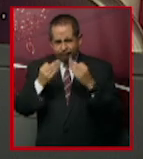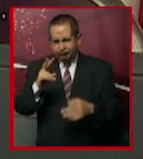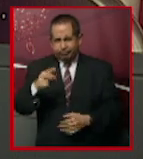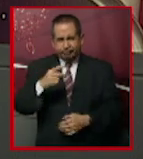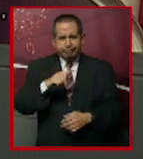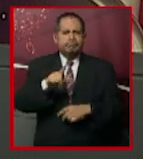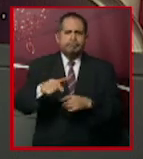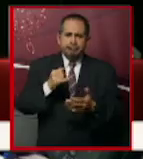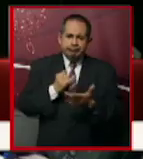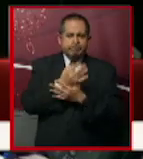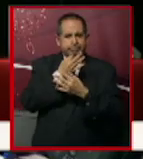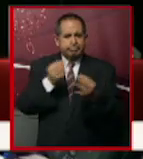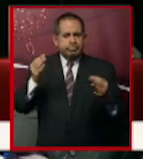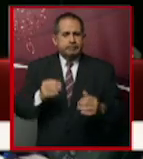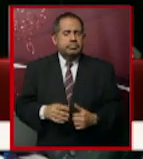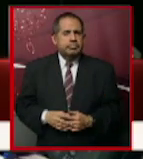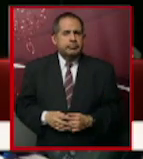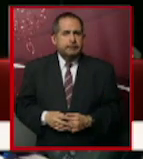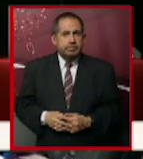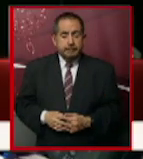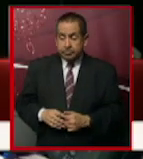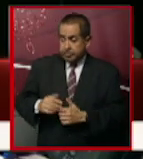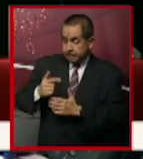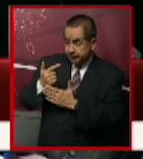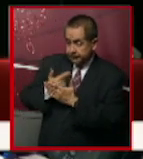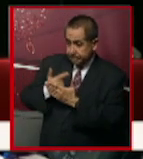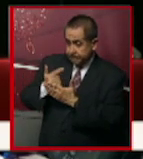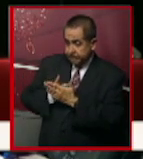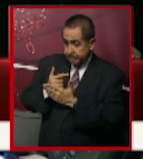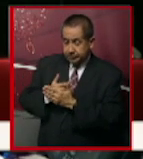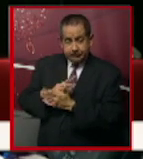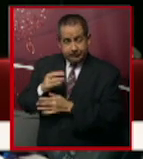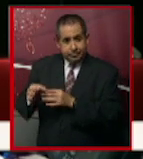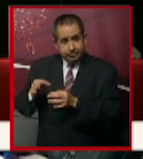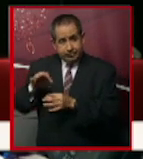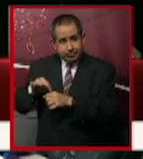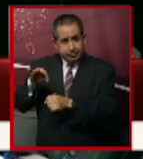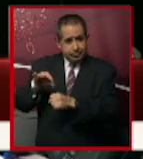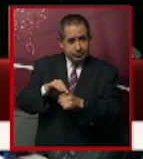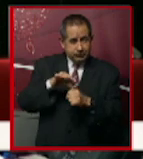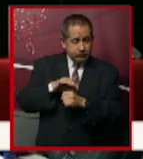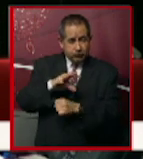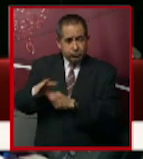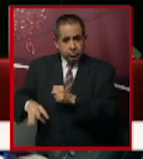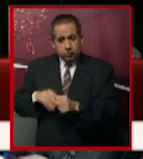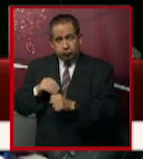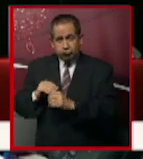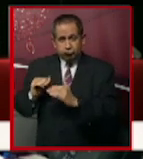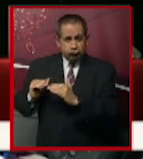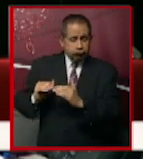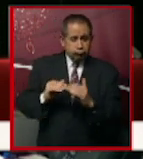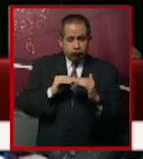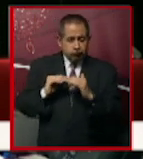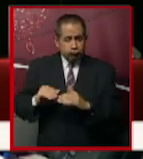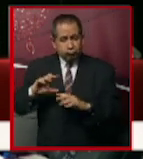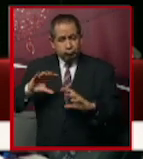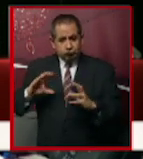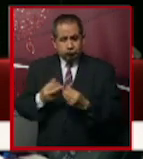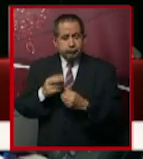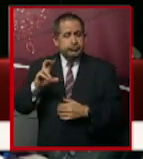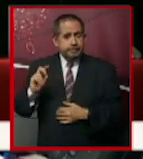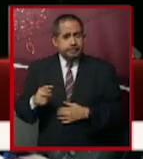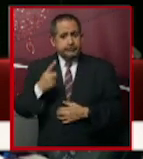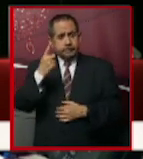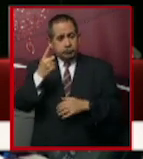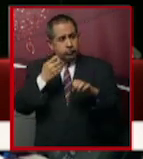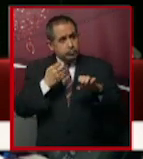aprobación. Y una vez computados los votos aprobatorios de manera unánime de 31